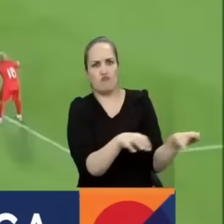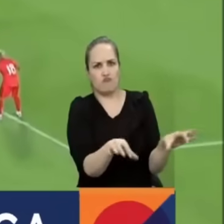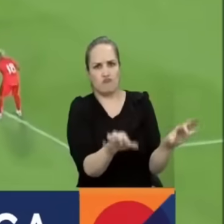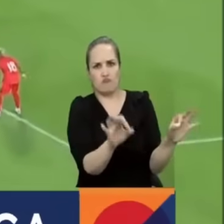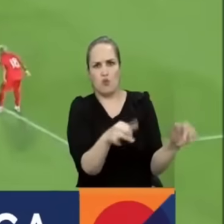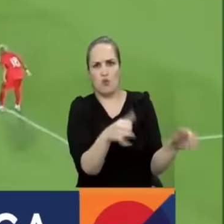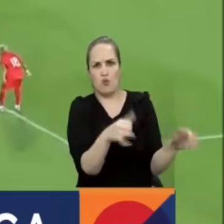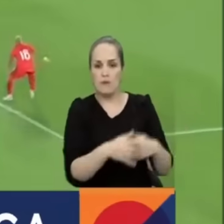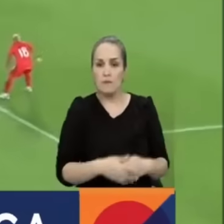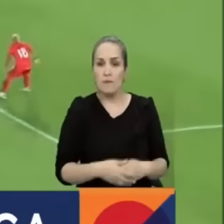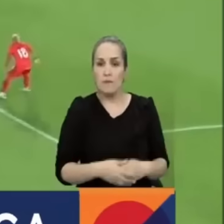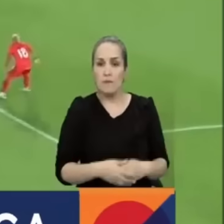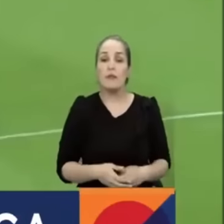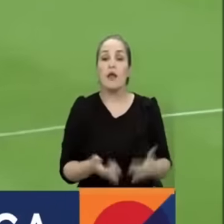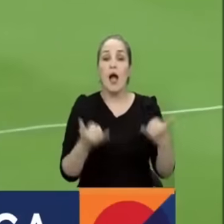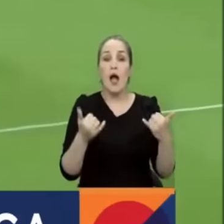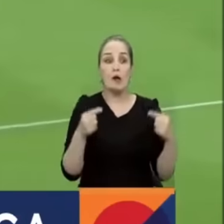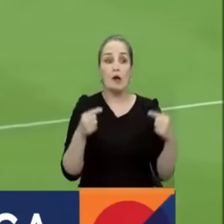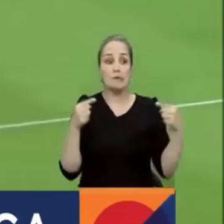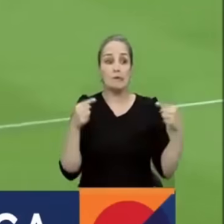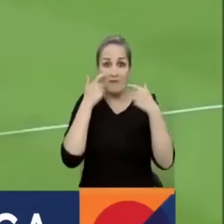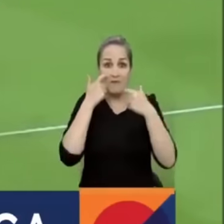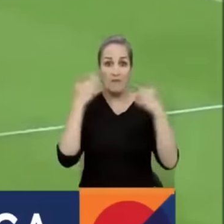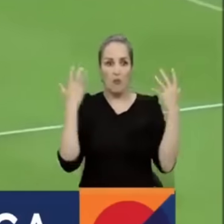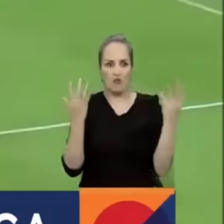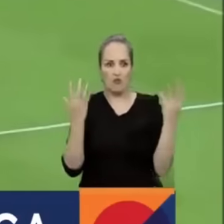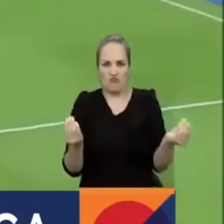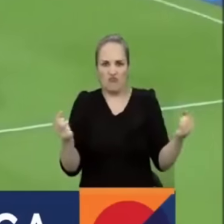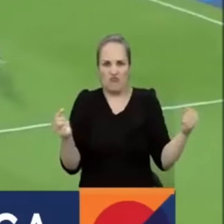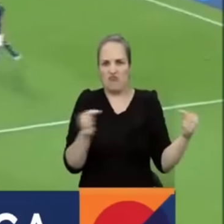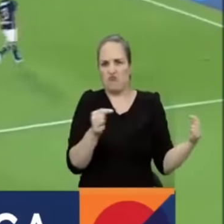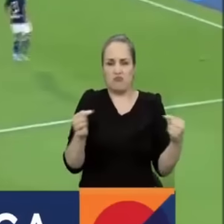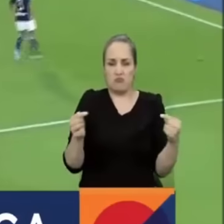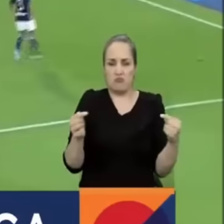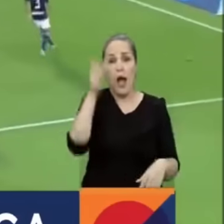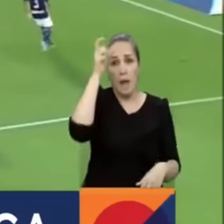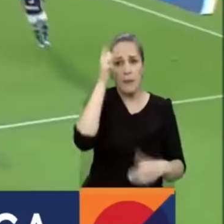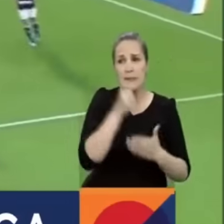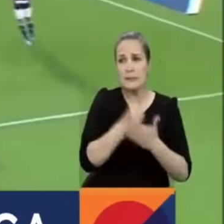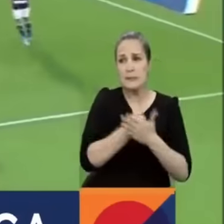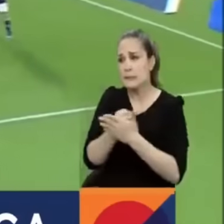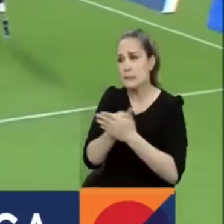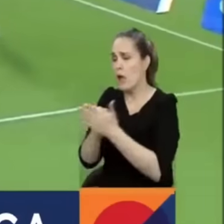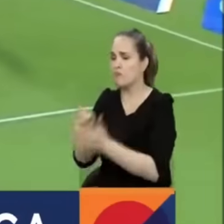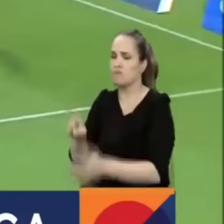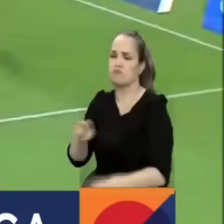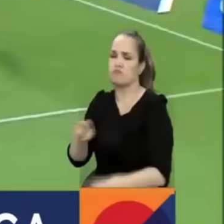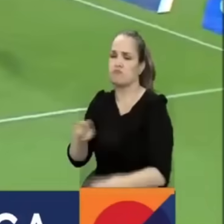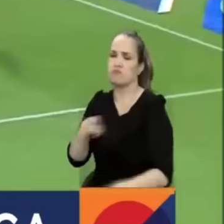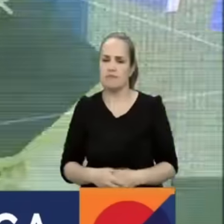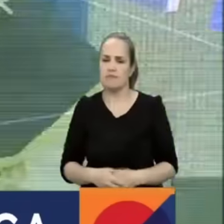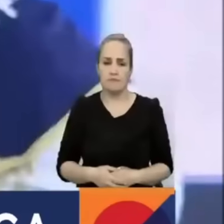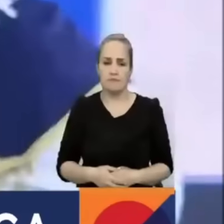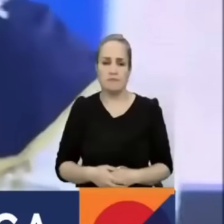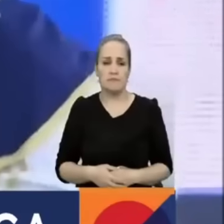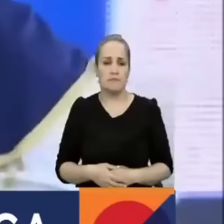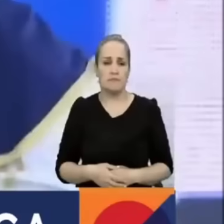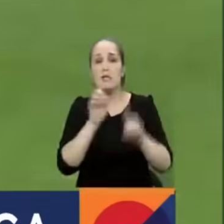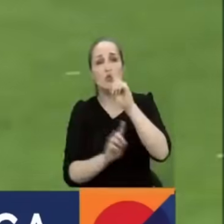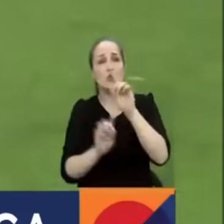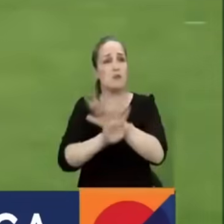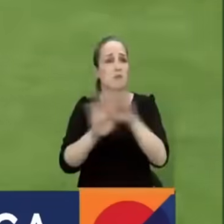jugadores. Y jugar el clásico obliga a rescatar algo. América lo intentó al final, pero no lo consiguió. No hay excusa, perdimos los 3